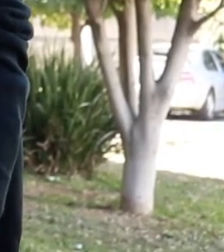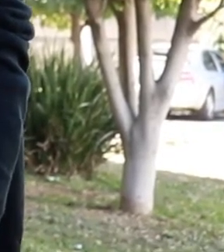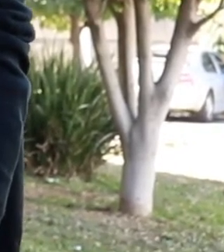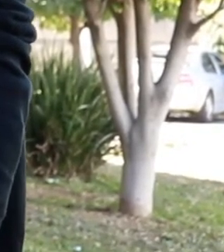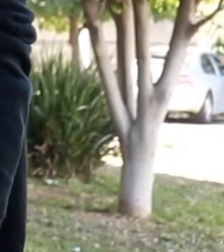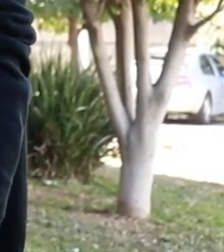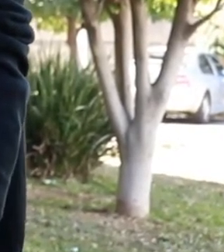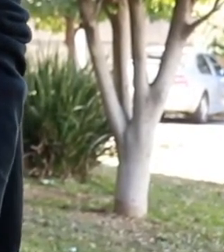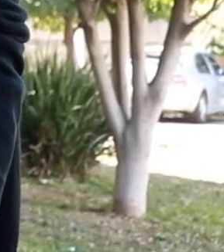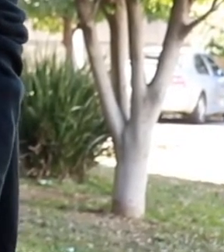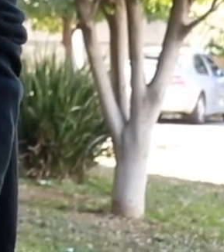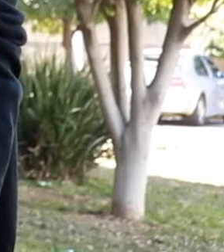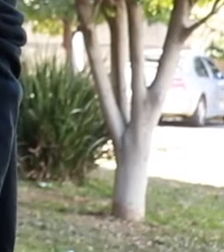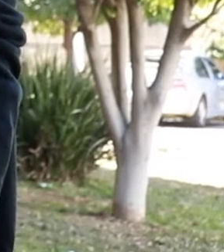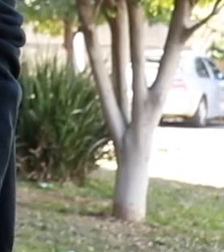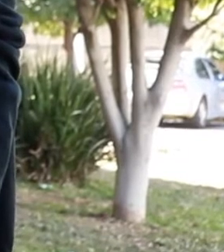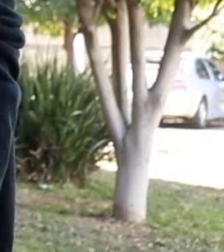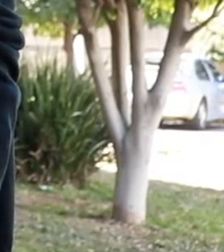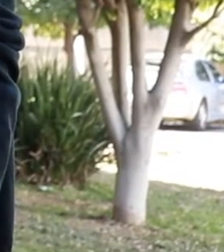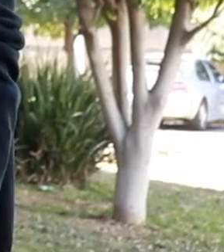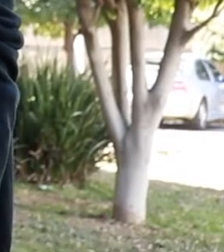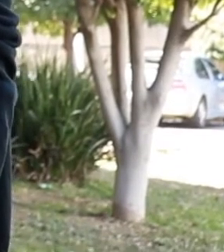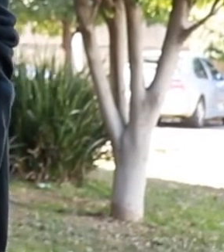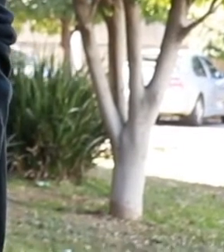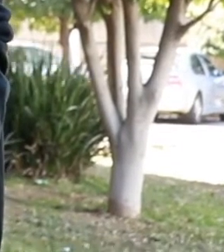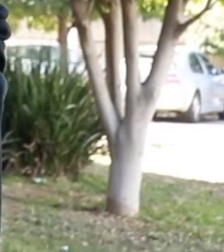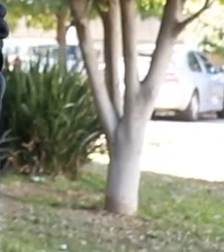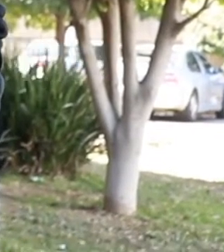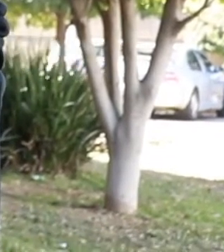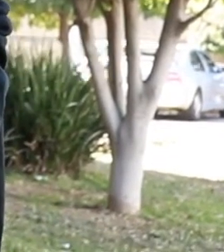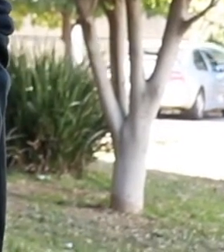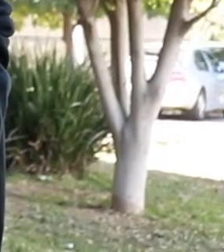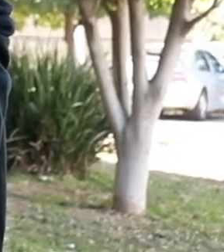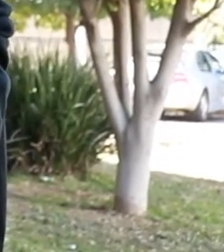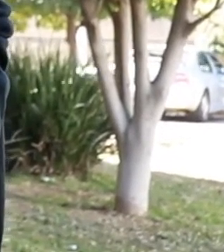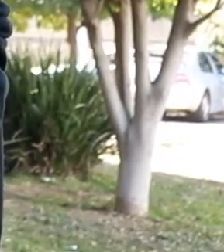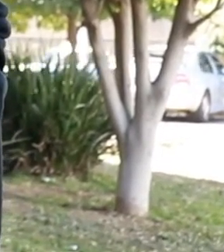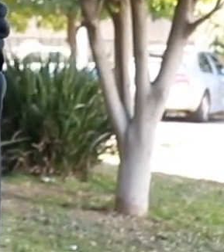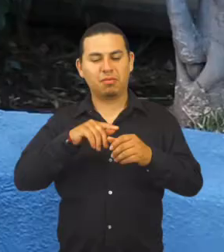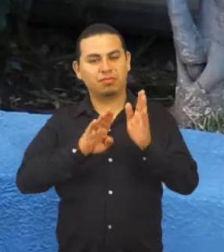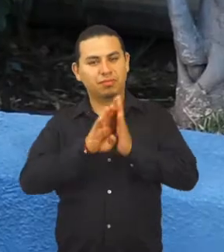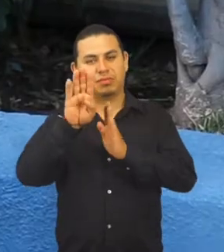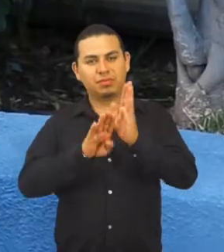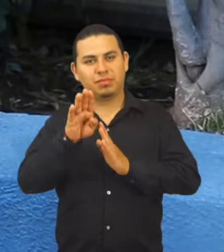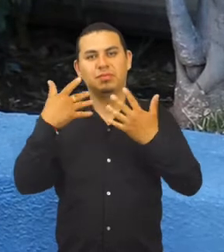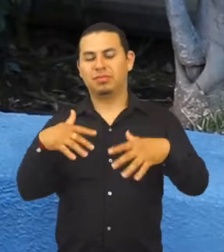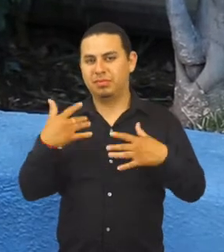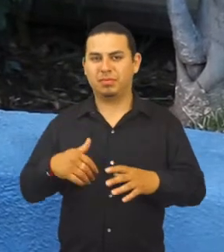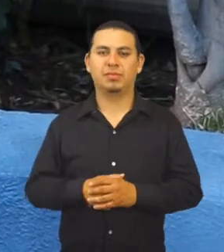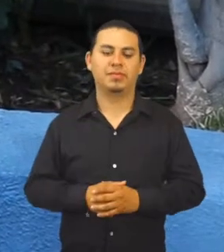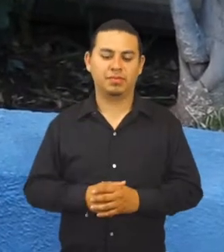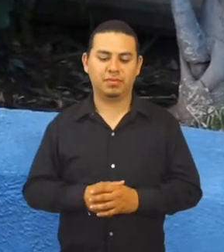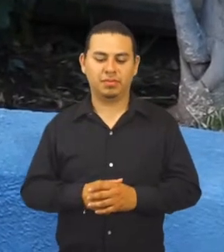entonces realmente me di cuenta la importancia que tiene el diseño de los planes de estudio en cualquier nivel educativo. Bueno,